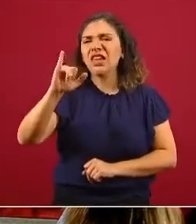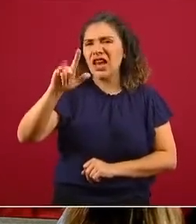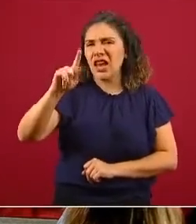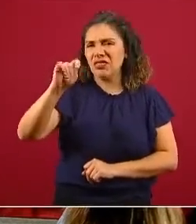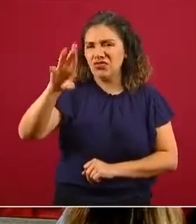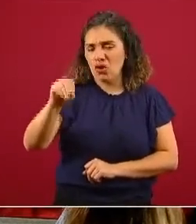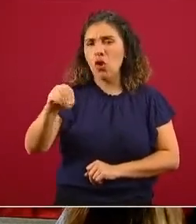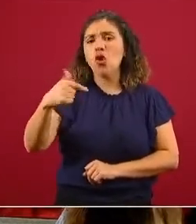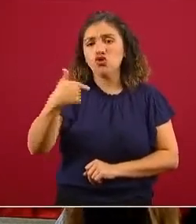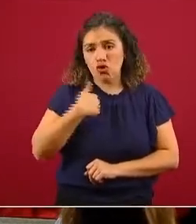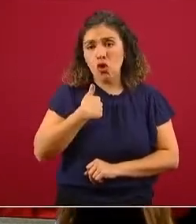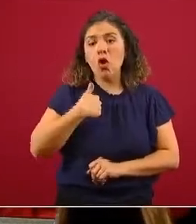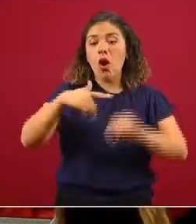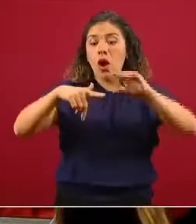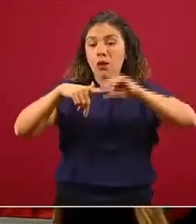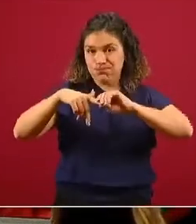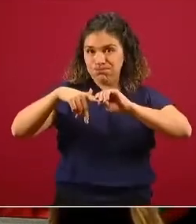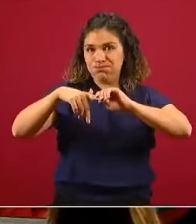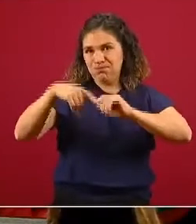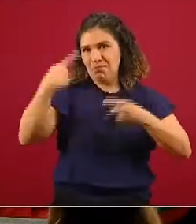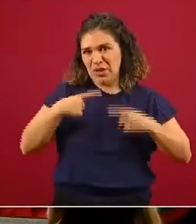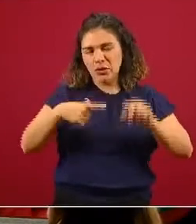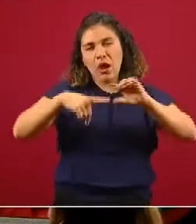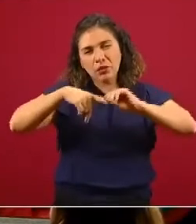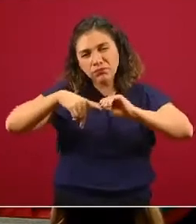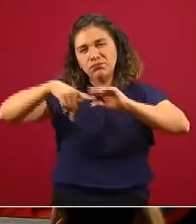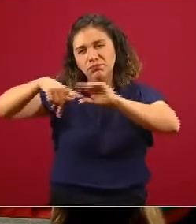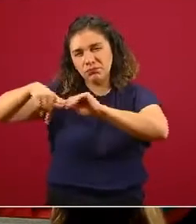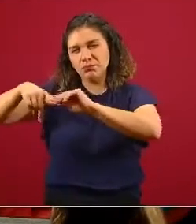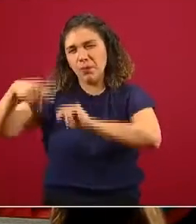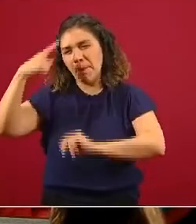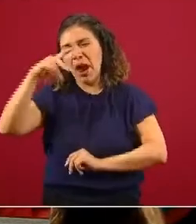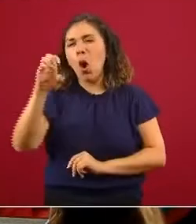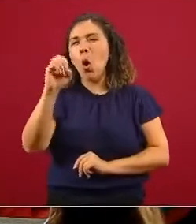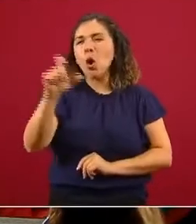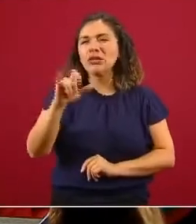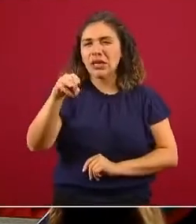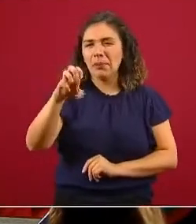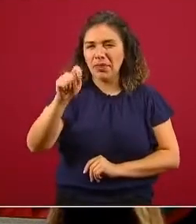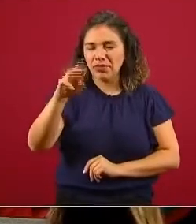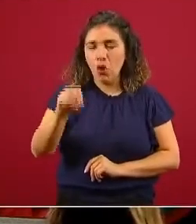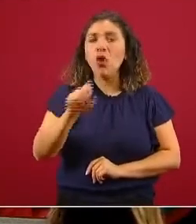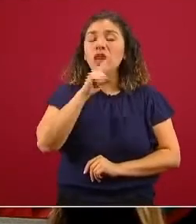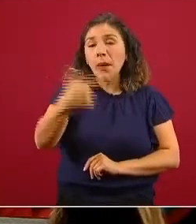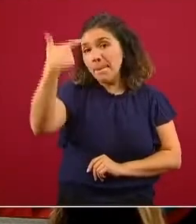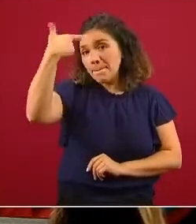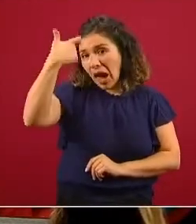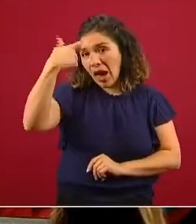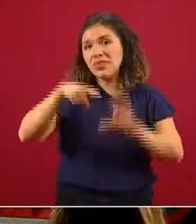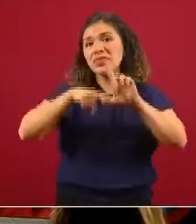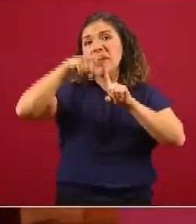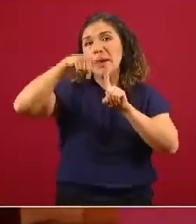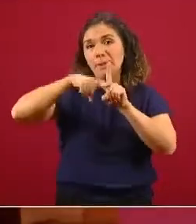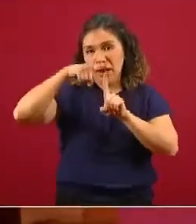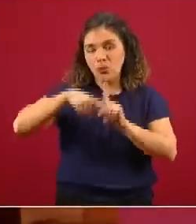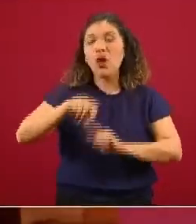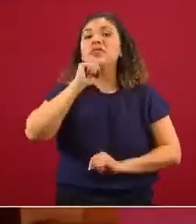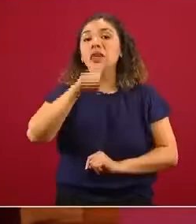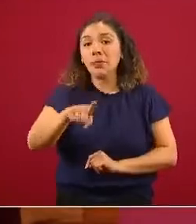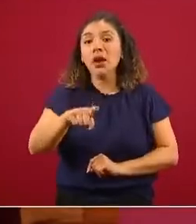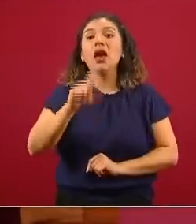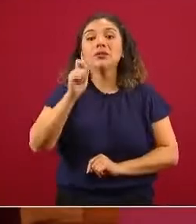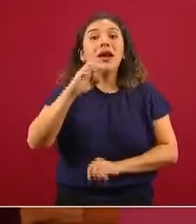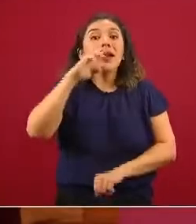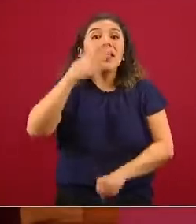filtros tomamos el oxímetro de pulso y tomamos también el grado de temperatura. Y por supuesto que